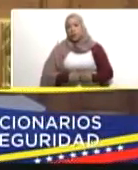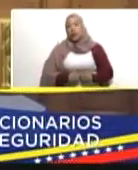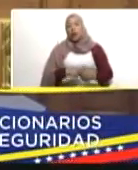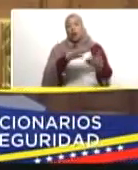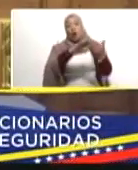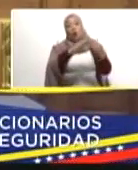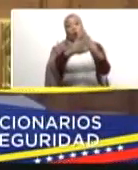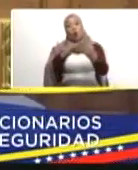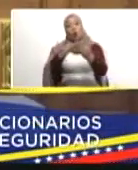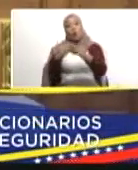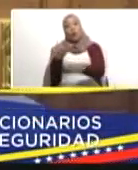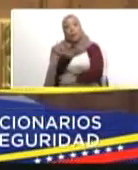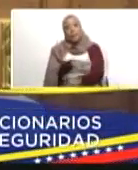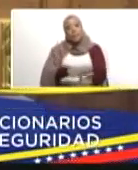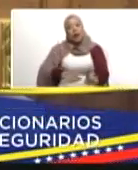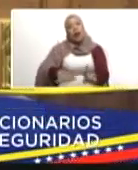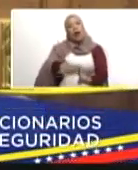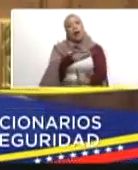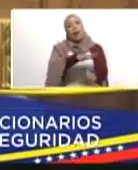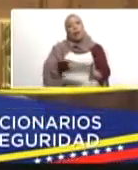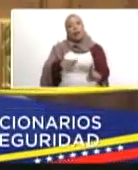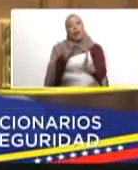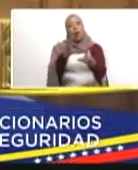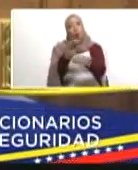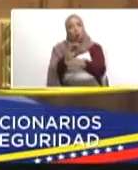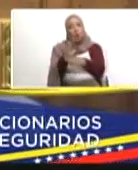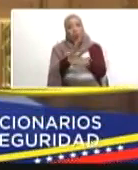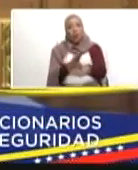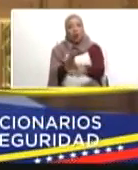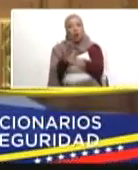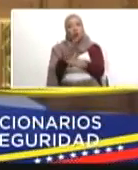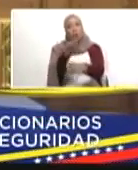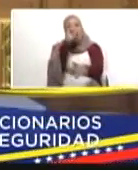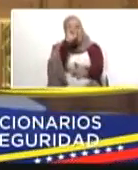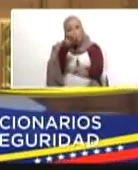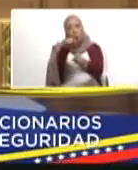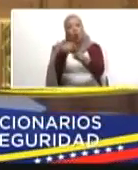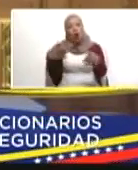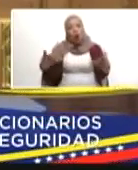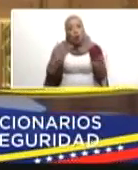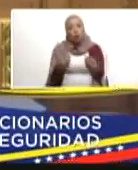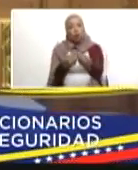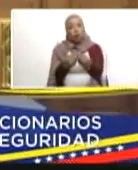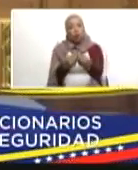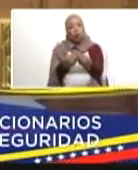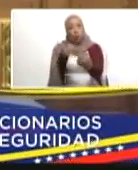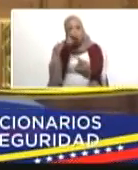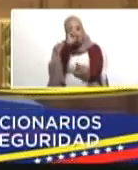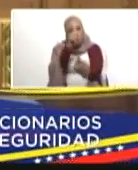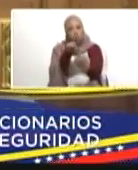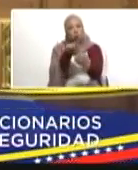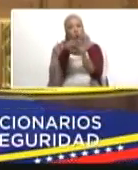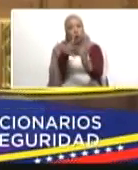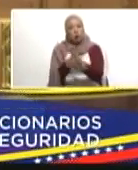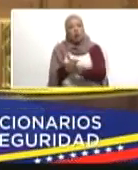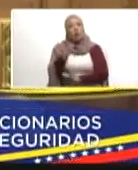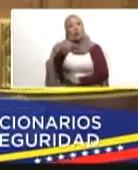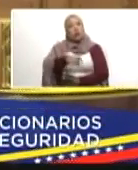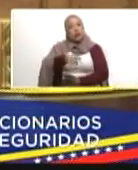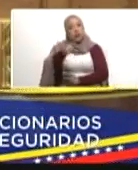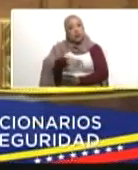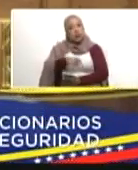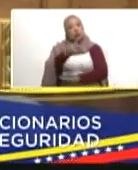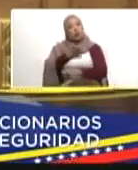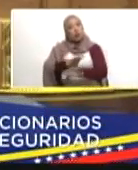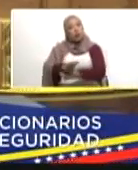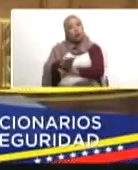comunidades plazas y espacios más seguros un logro un logro necesario que tenemos que